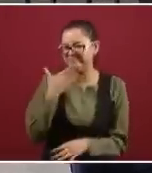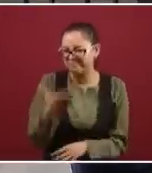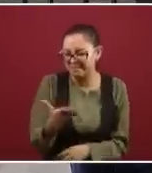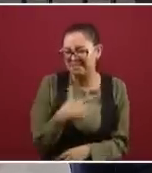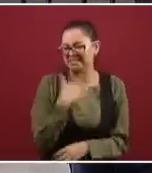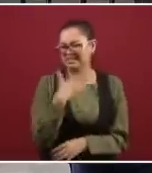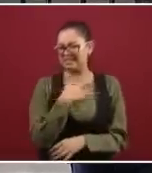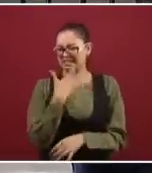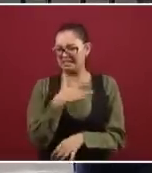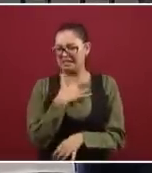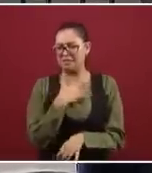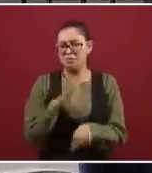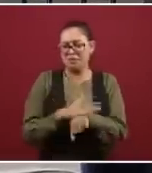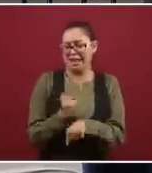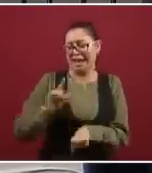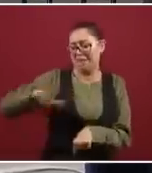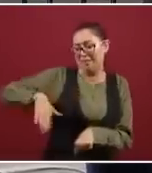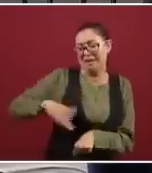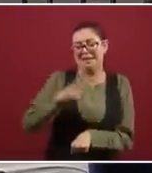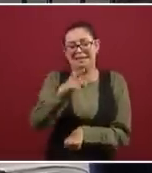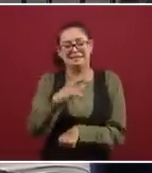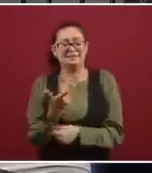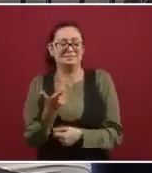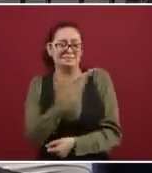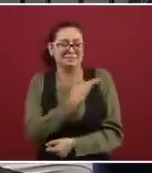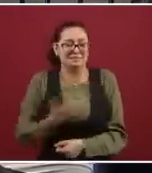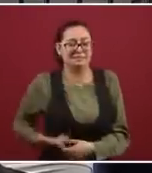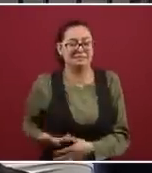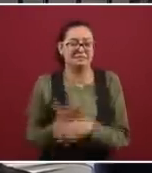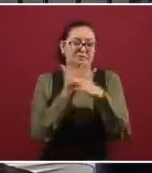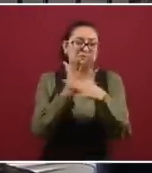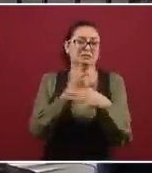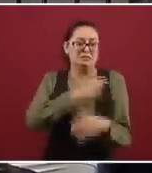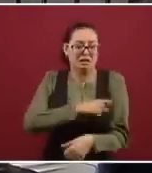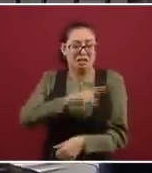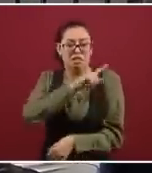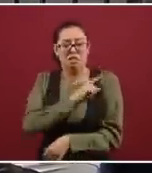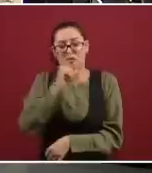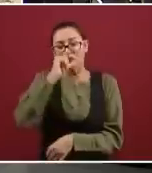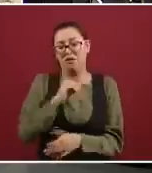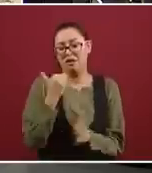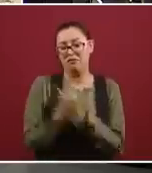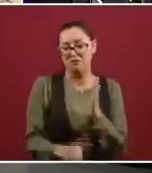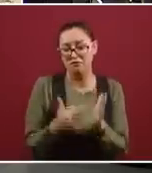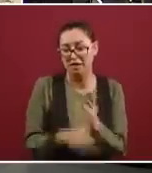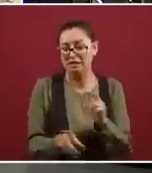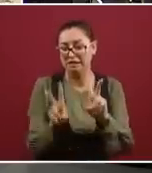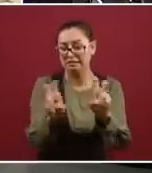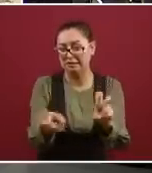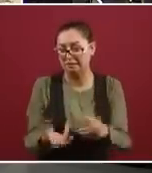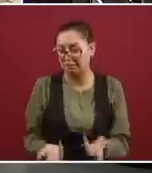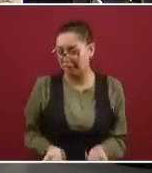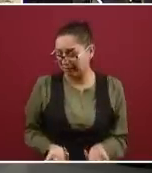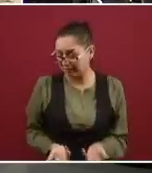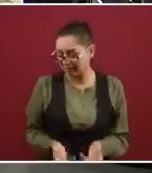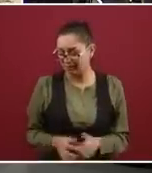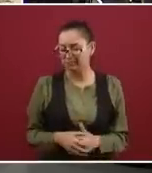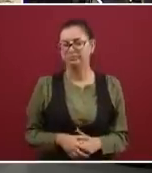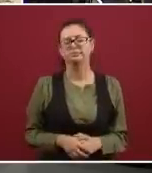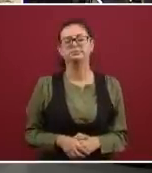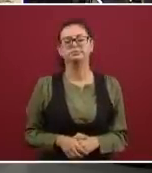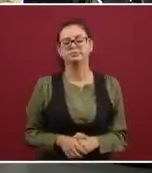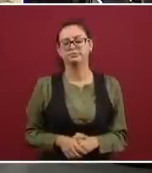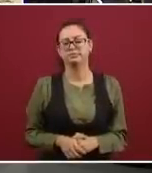hay deficiencias en el sector salud y es un tema pendiente. Sí, en efecto, esto nos puede salir